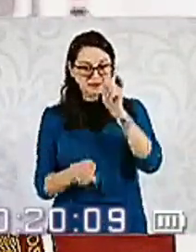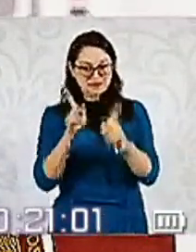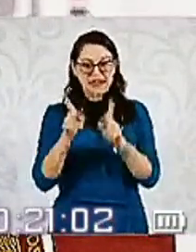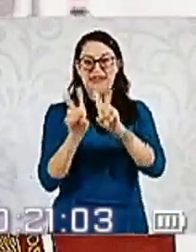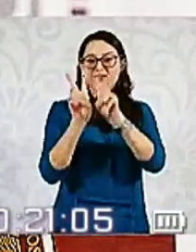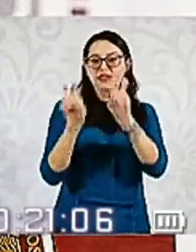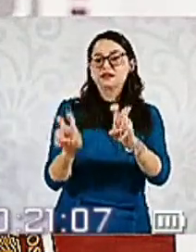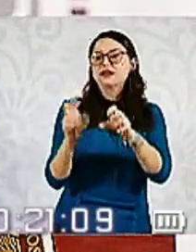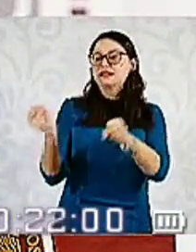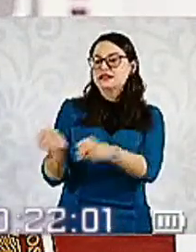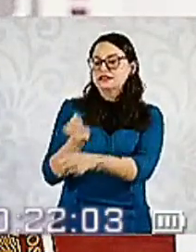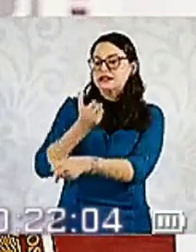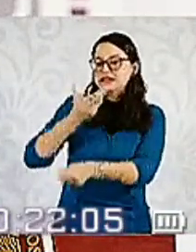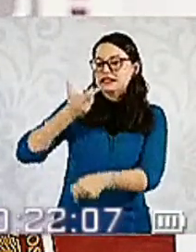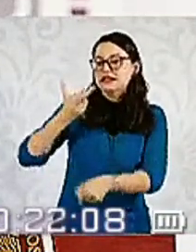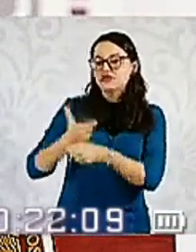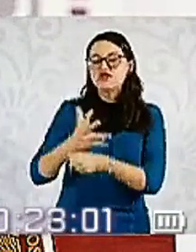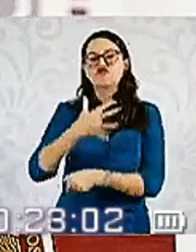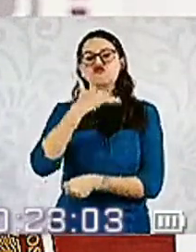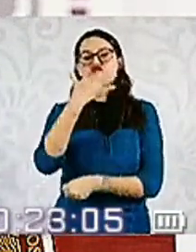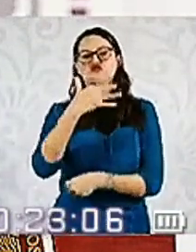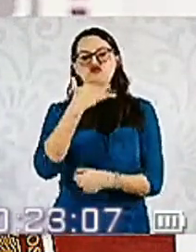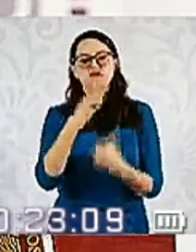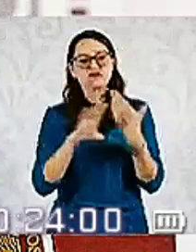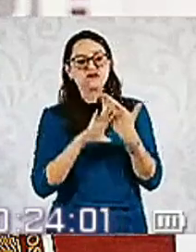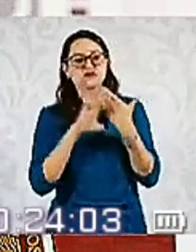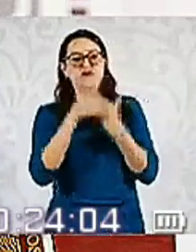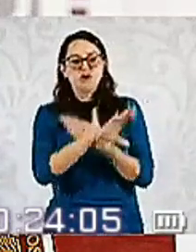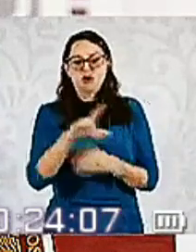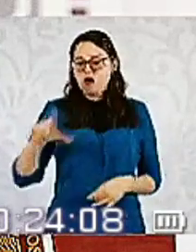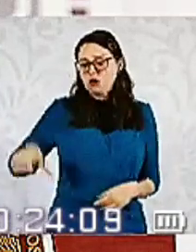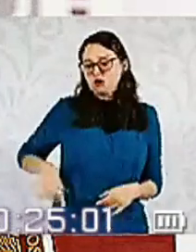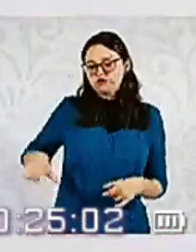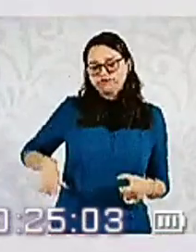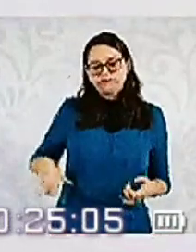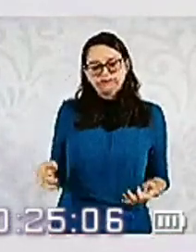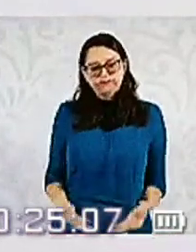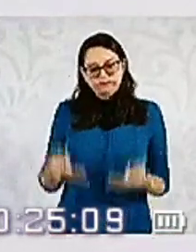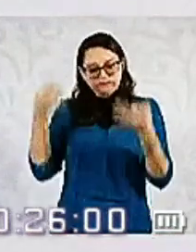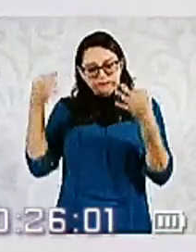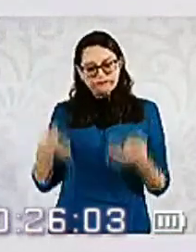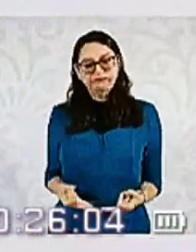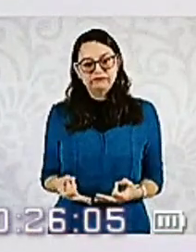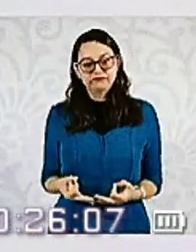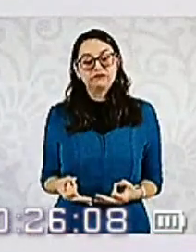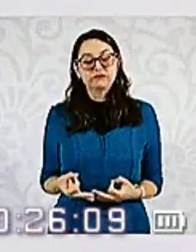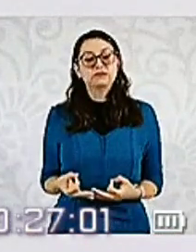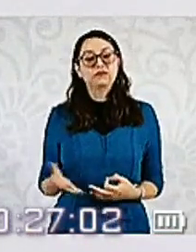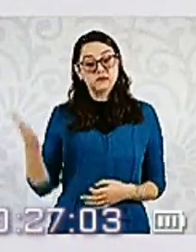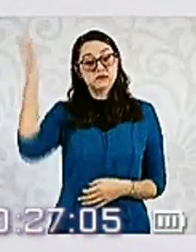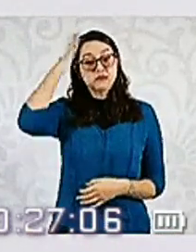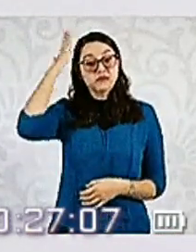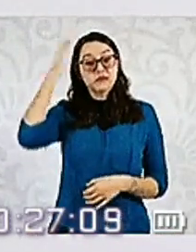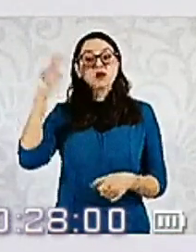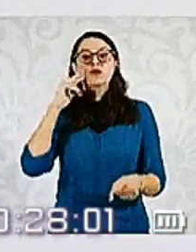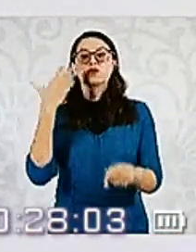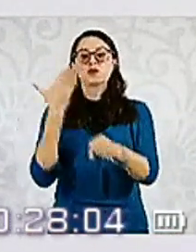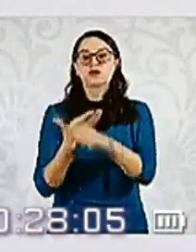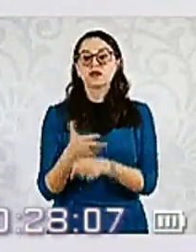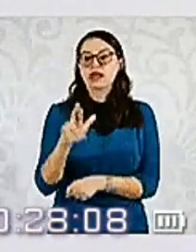Anticorrupción y de Buen Gobierno que encabeza Raquel Buenrostro. Nos va a